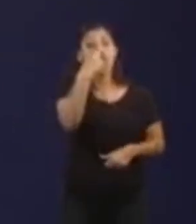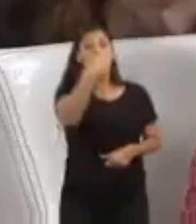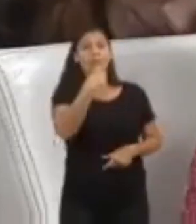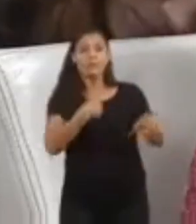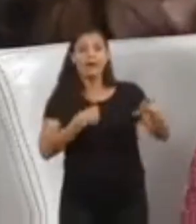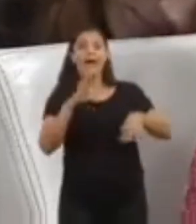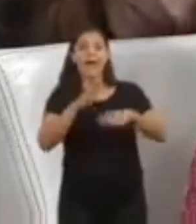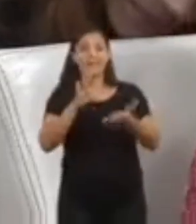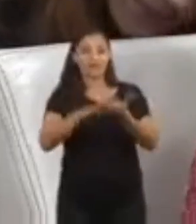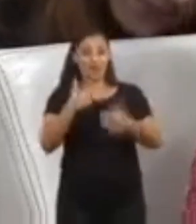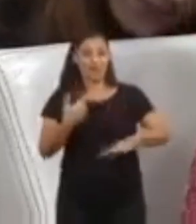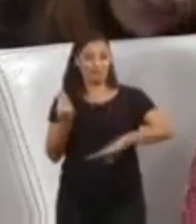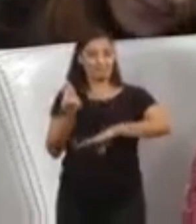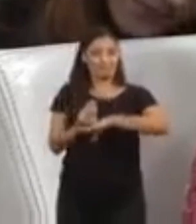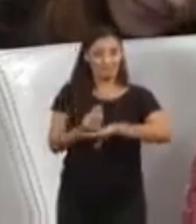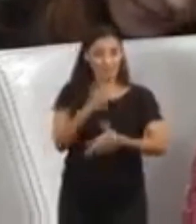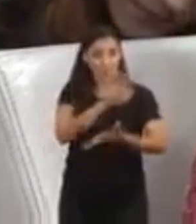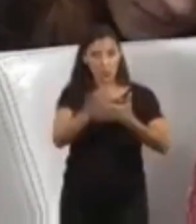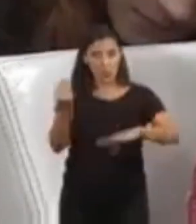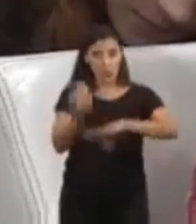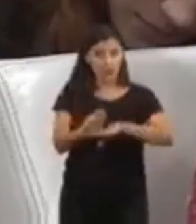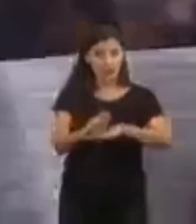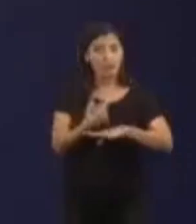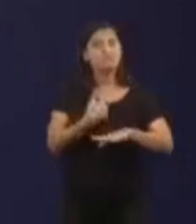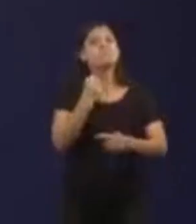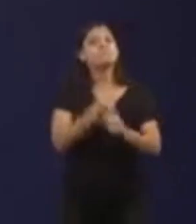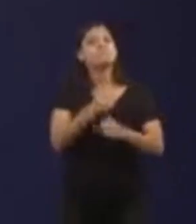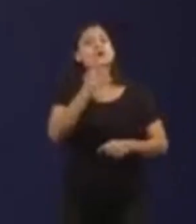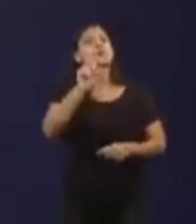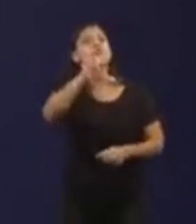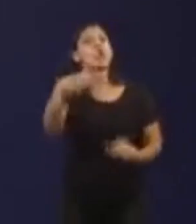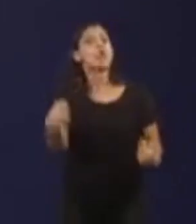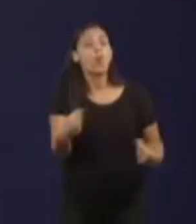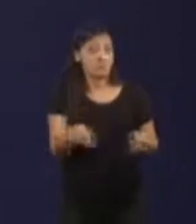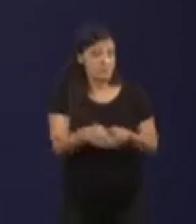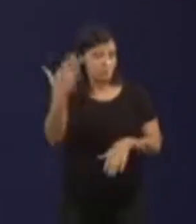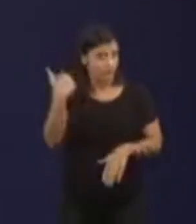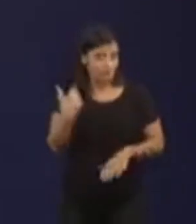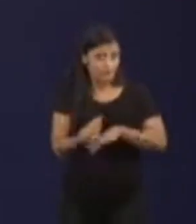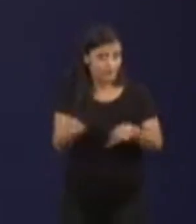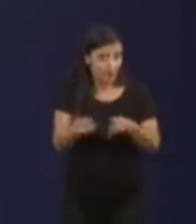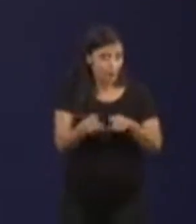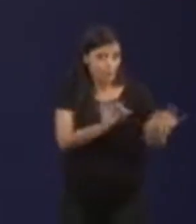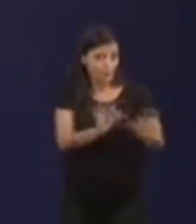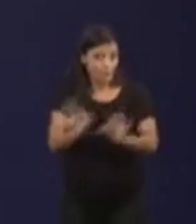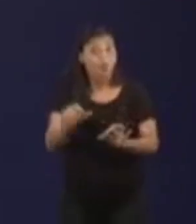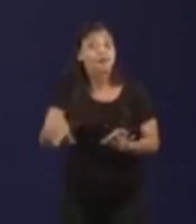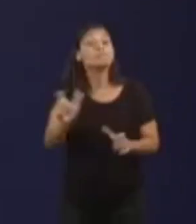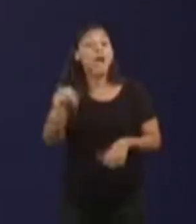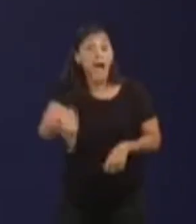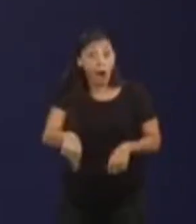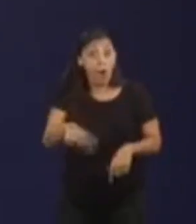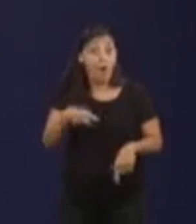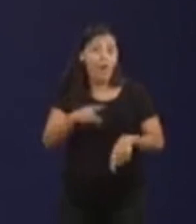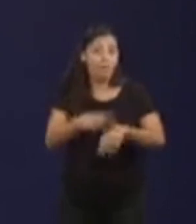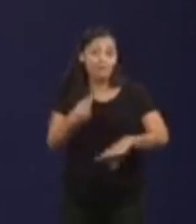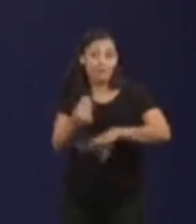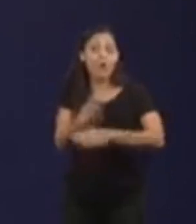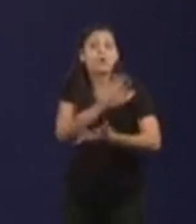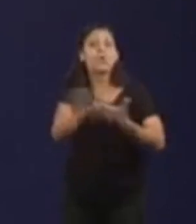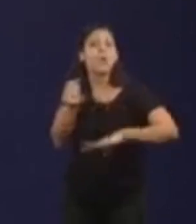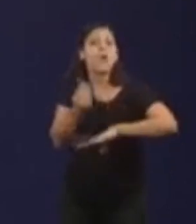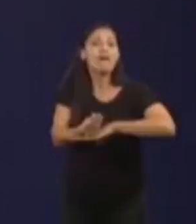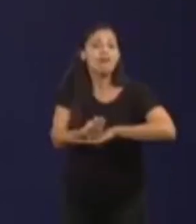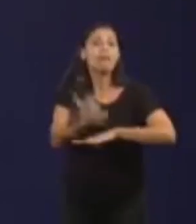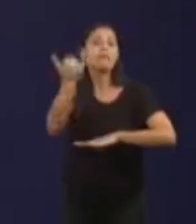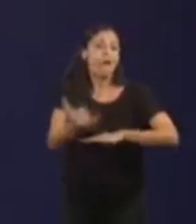cartelización cumpl la misma La misma que antes la diferencia es que ahora tengo